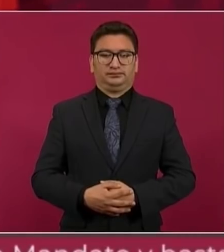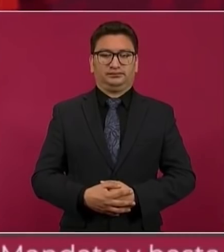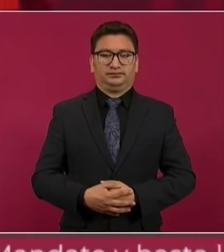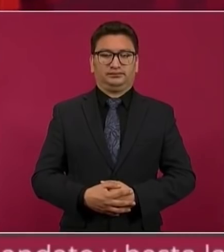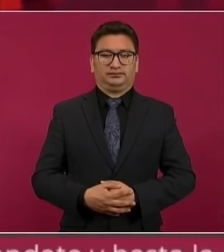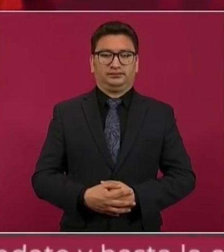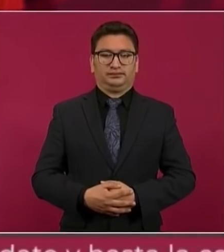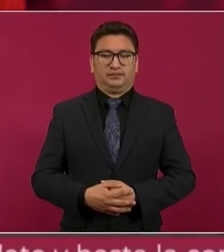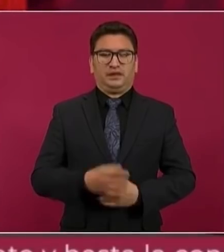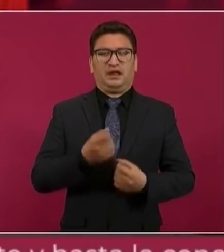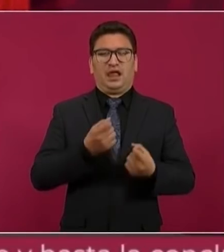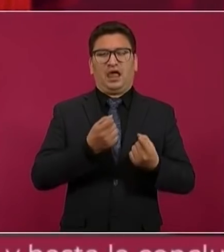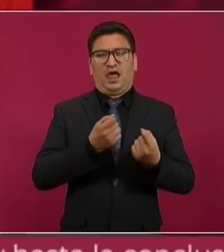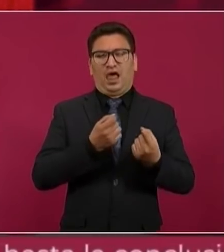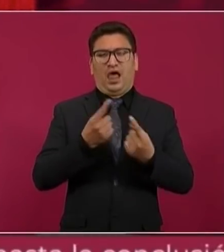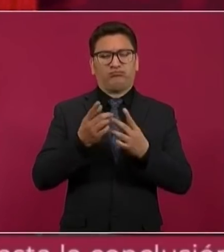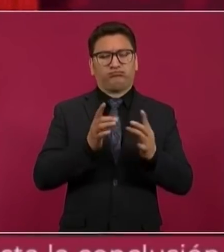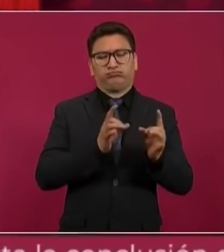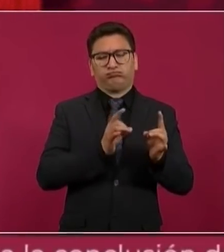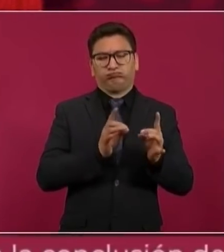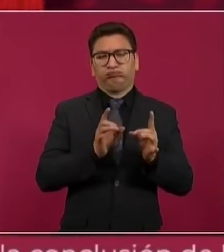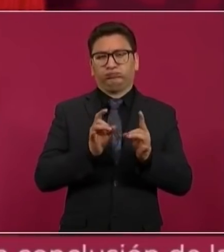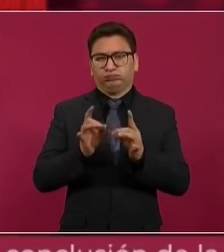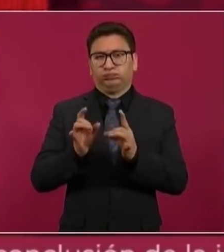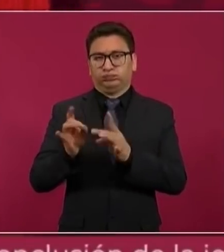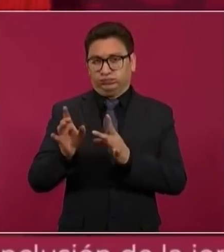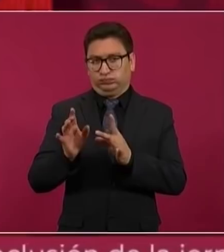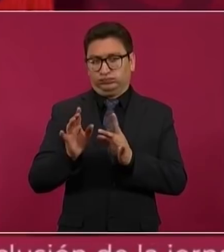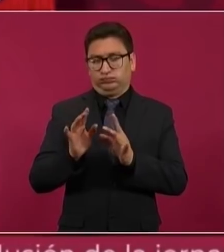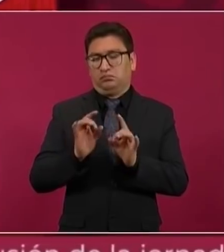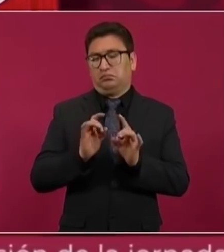vamos a decir, incidentes, pero